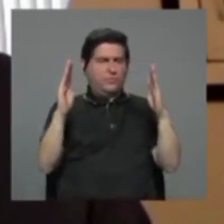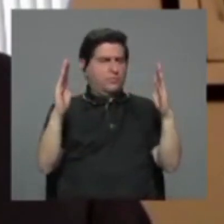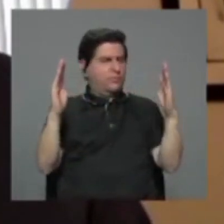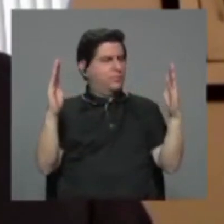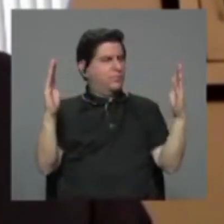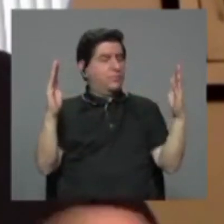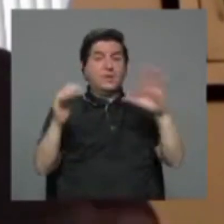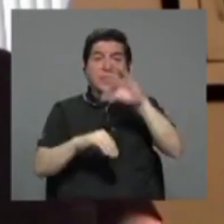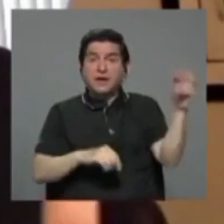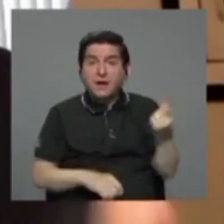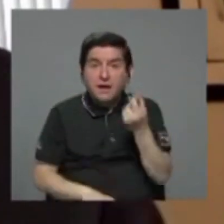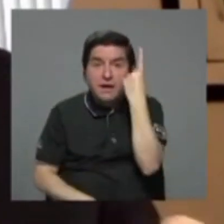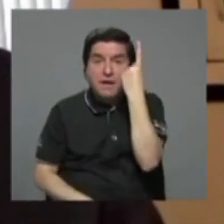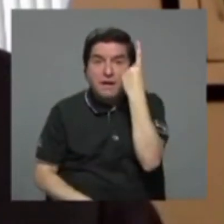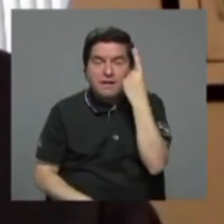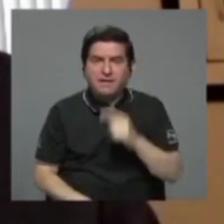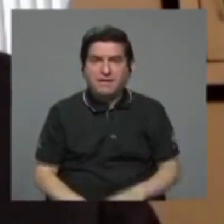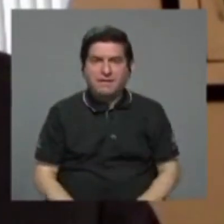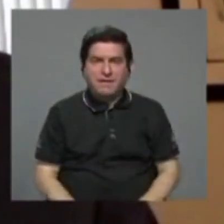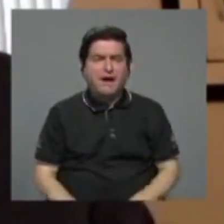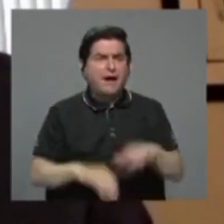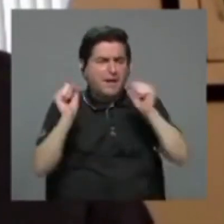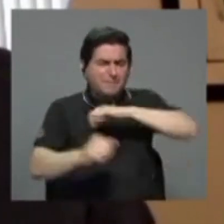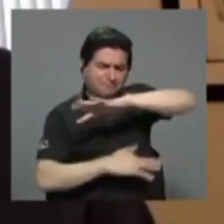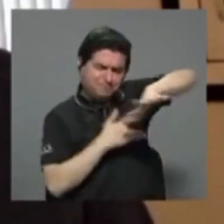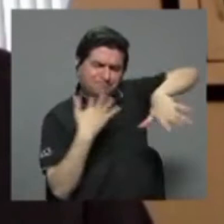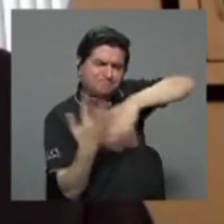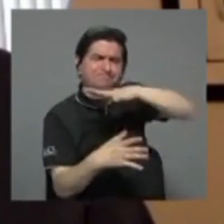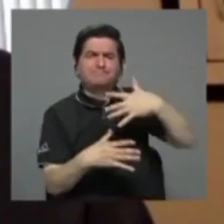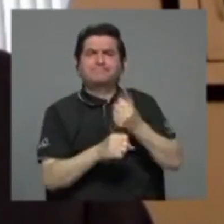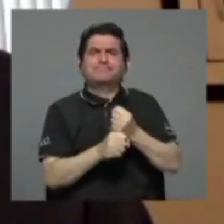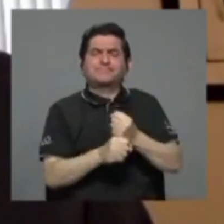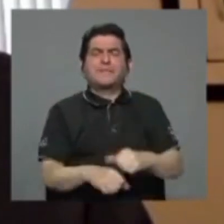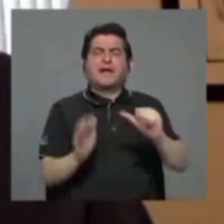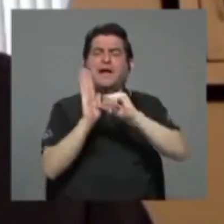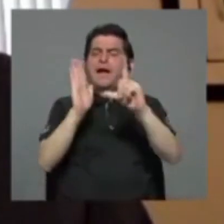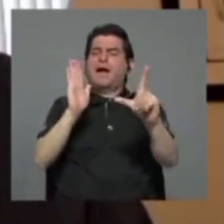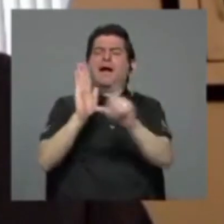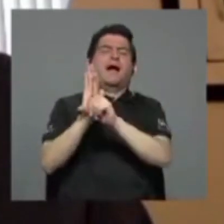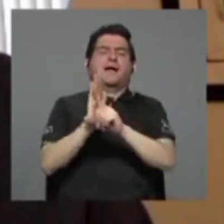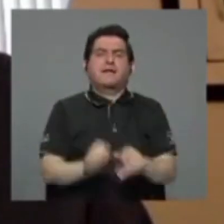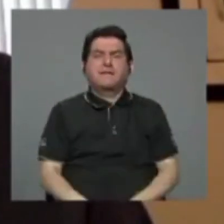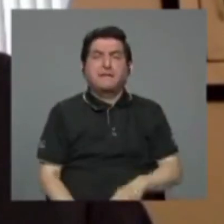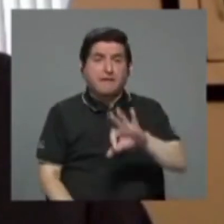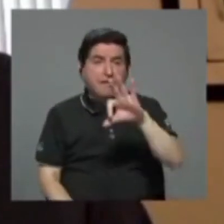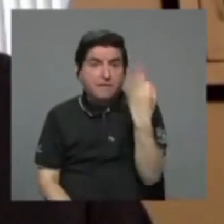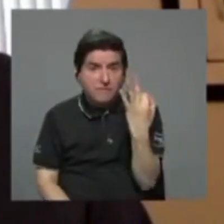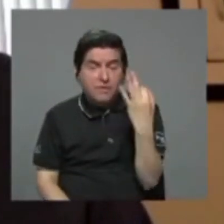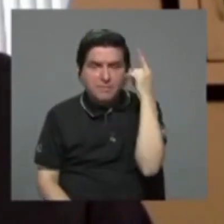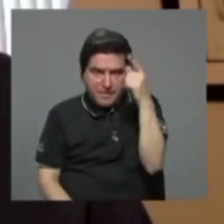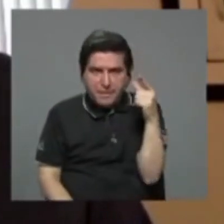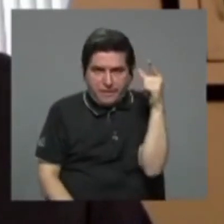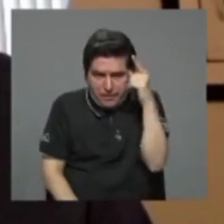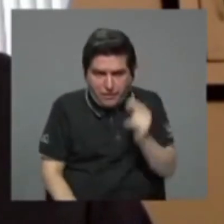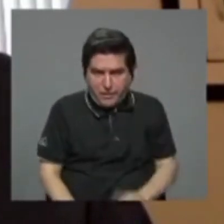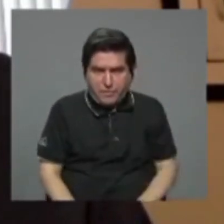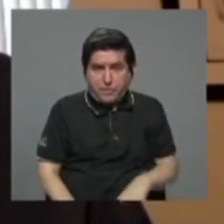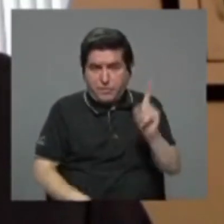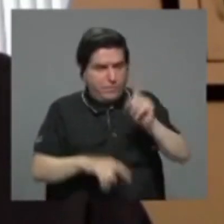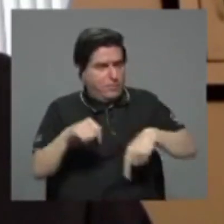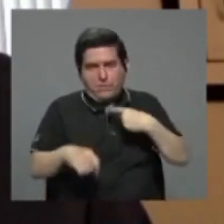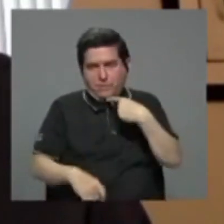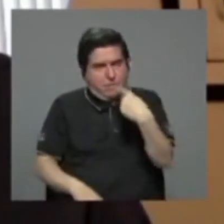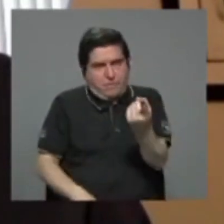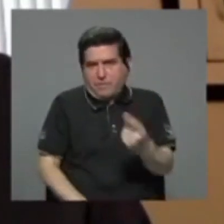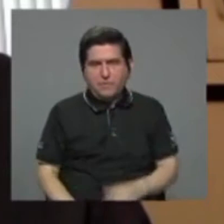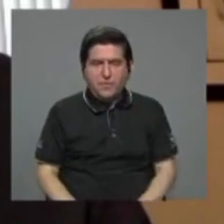lado, poder entenderse e interactuar con la Asamblea Legislativa de una manera que, por supuesto, no se puede decir que haya